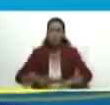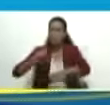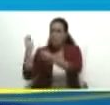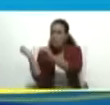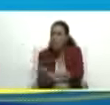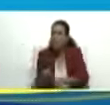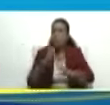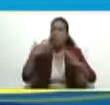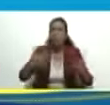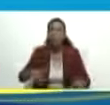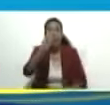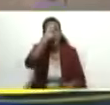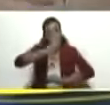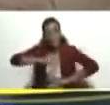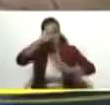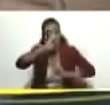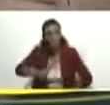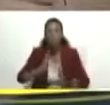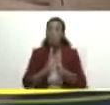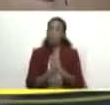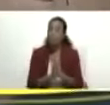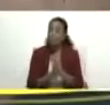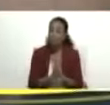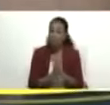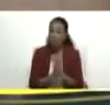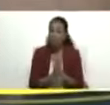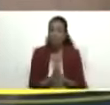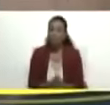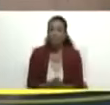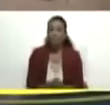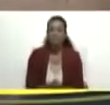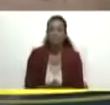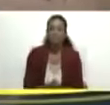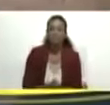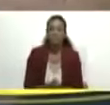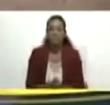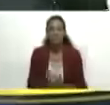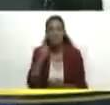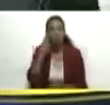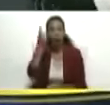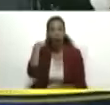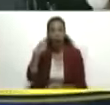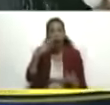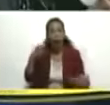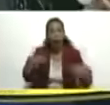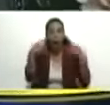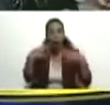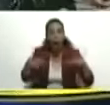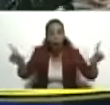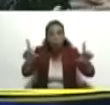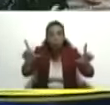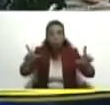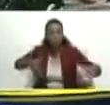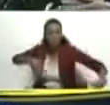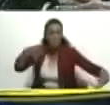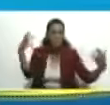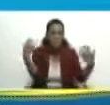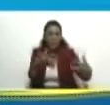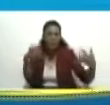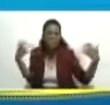caribe, pero respetándose. Ayer yo quedé loco, chicos. Cuando salieron, y eso